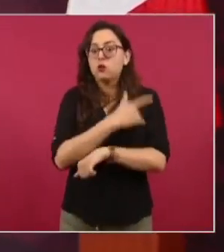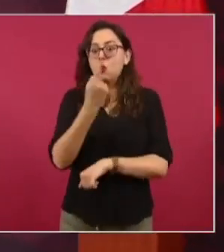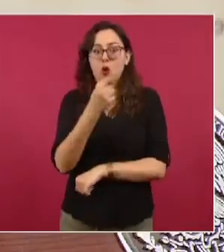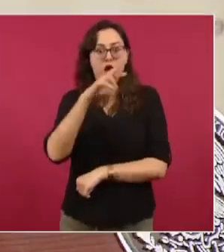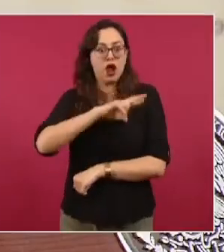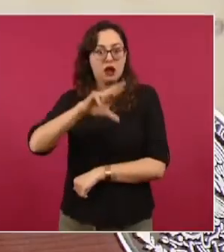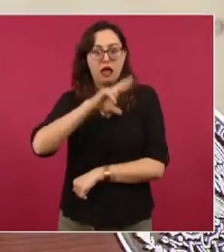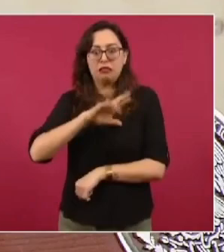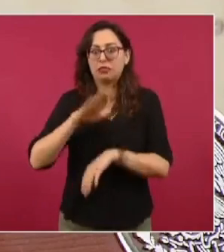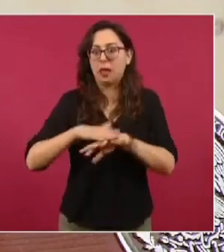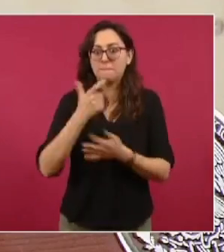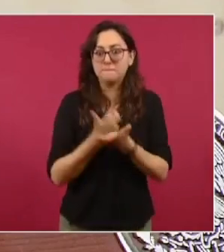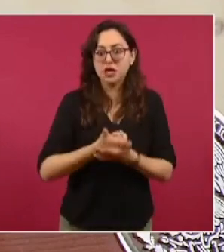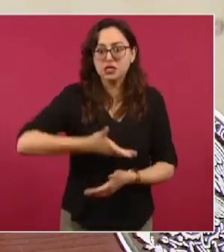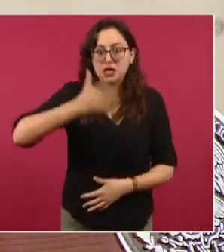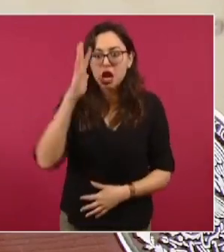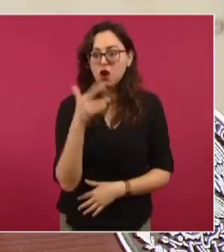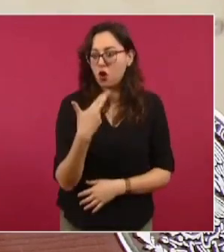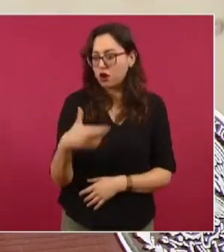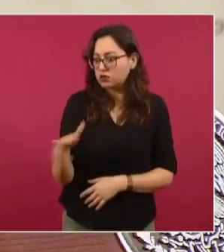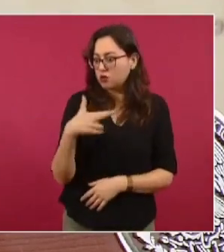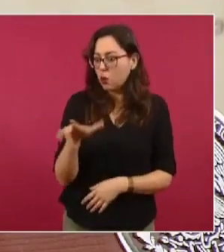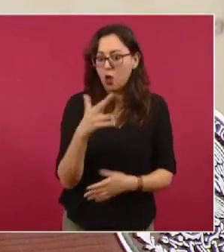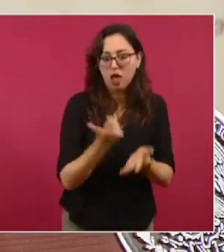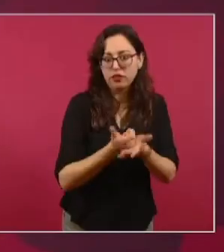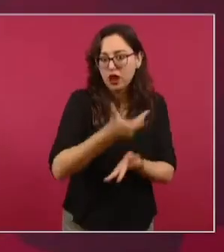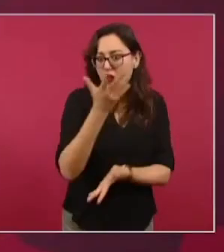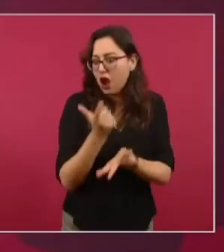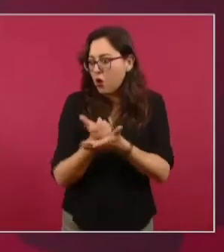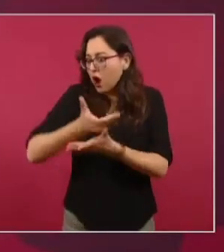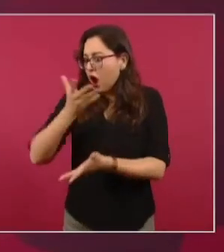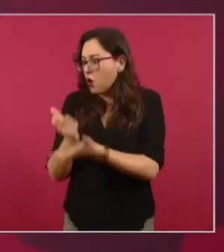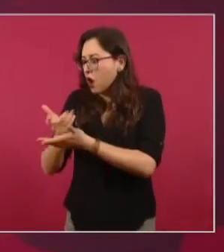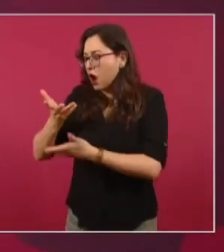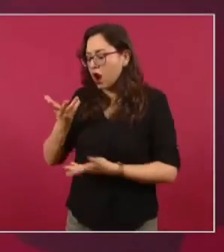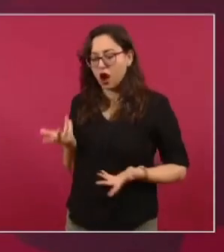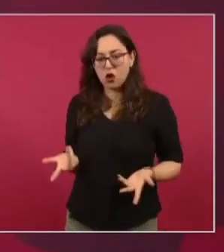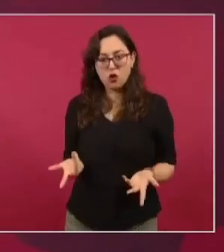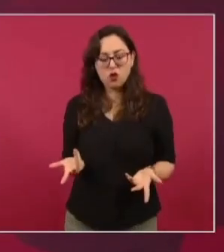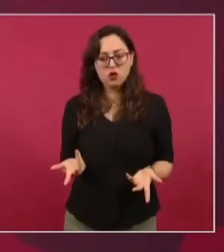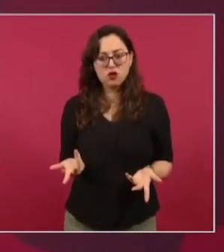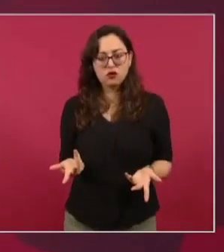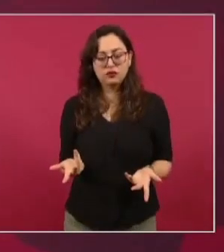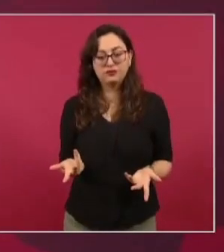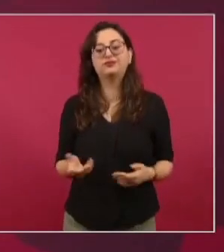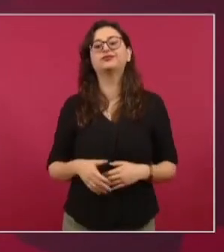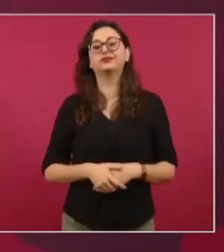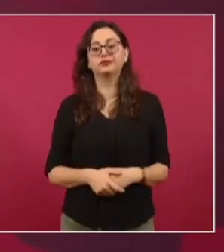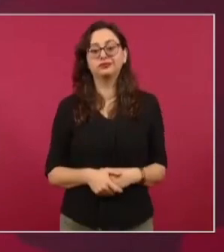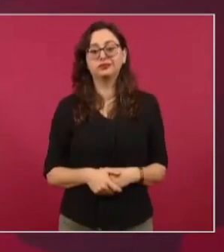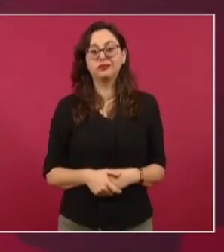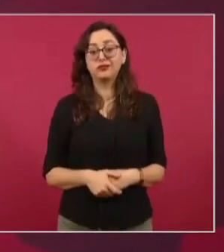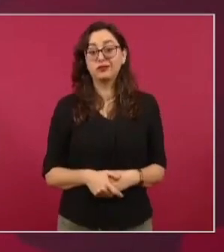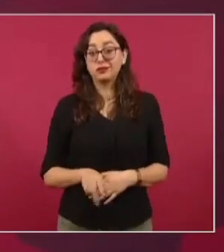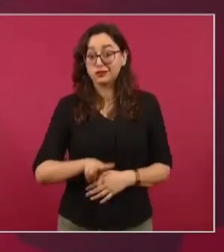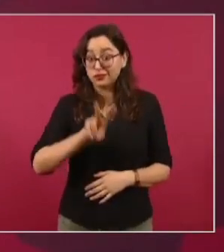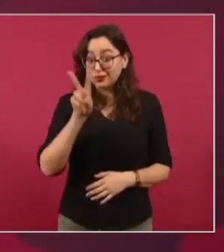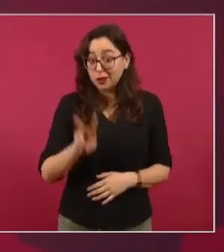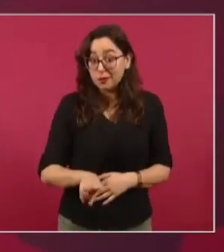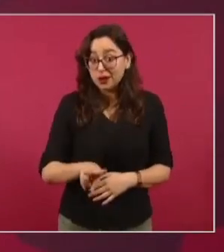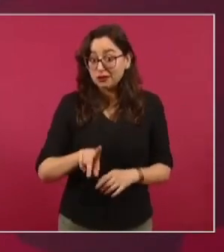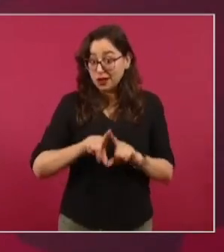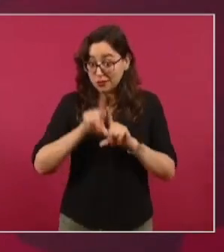si fuese México como lo pintan allá ustedes